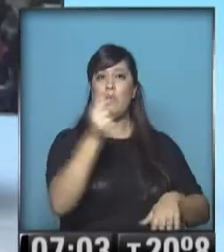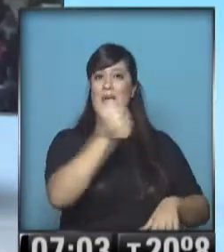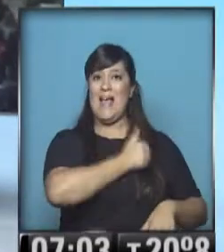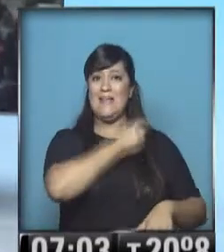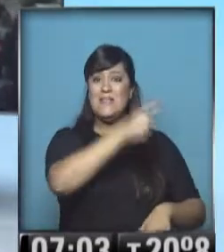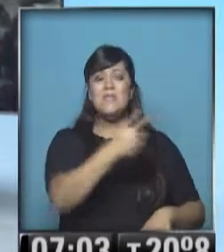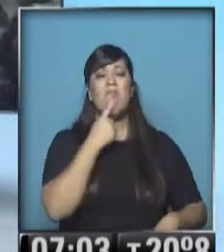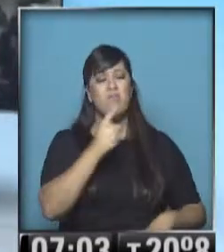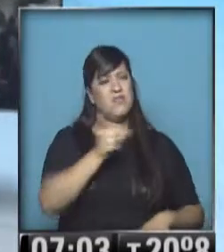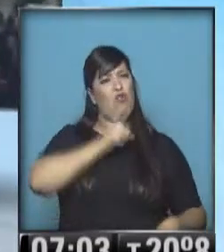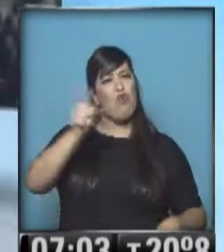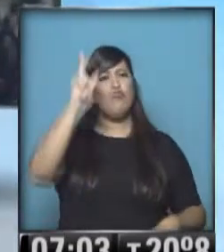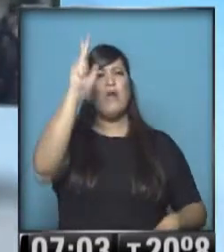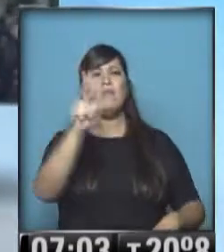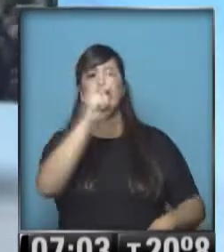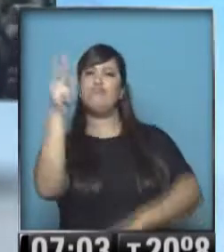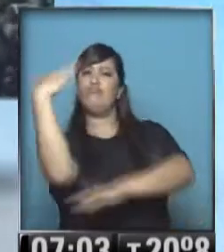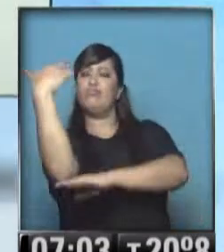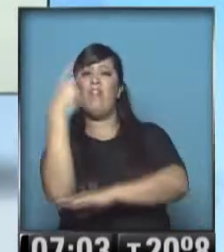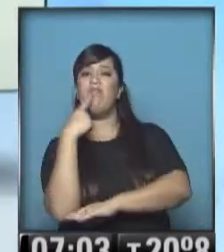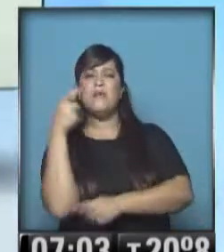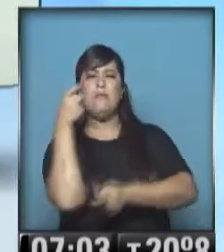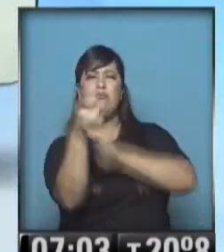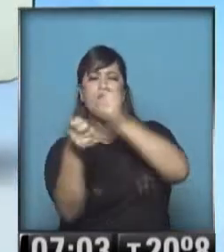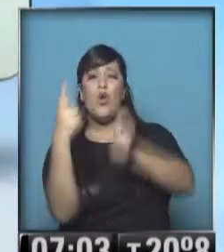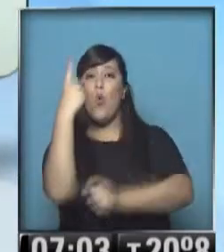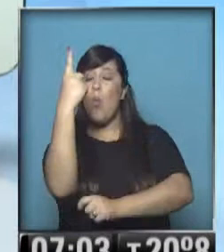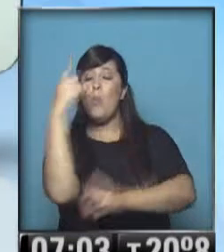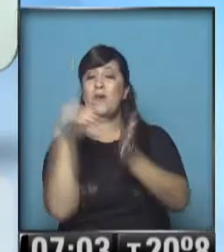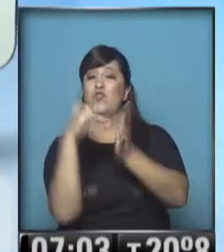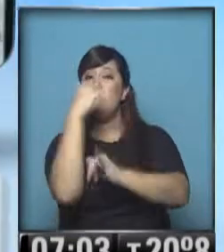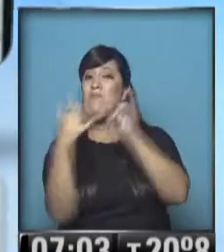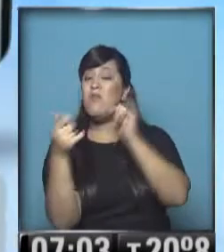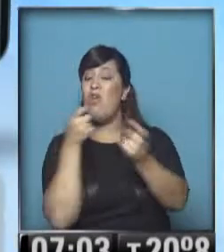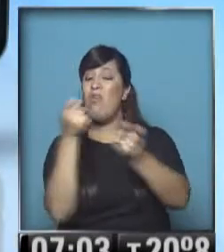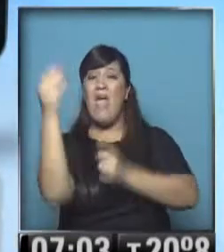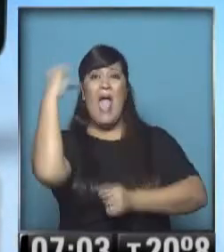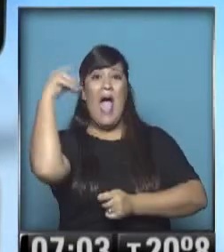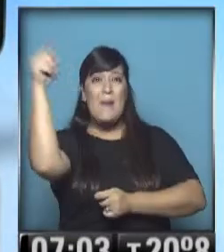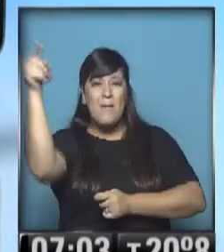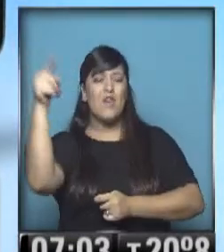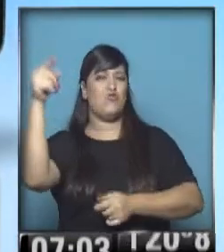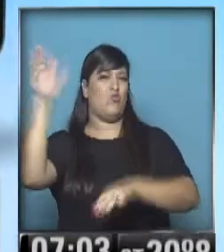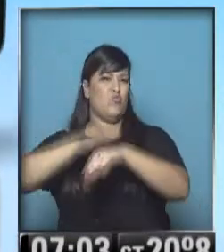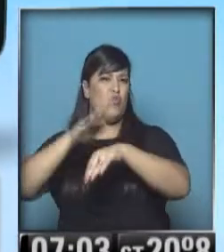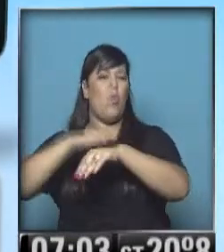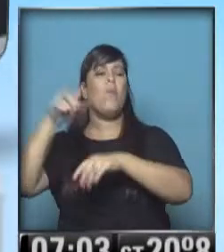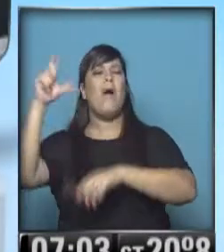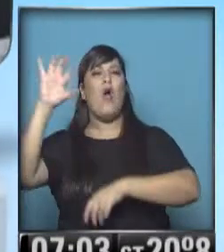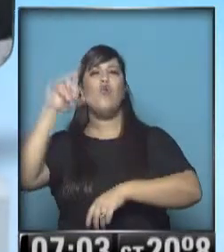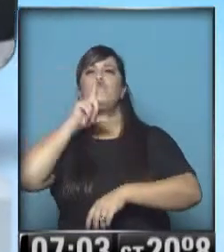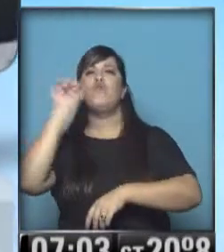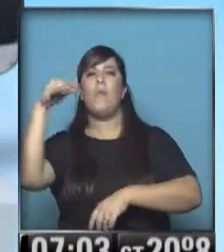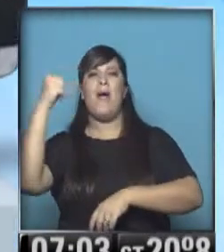las palabras de Francisco, quien recordó como un genocidio la matanza de más de 1,5 millones de armenios a manos del Imperio Otomano, ocurrida